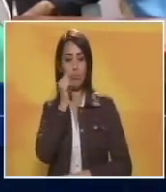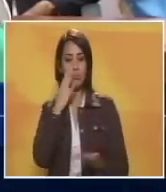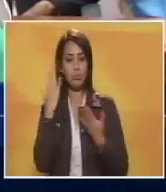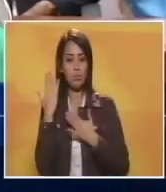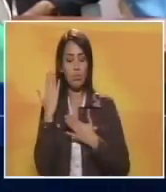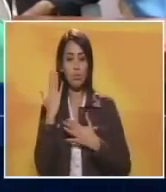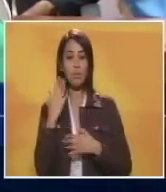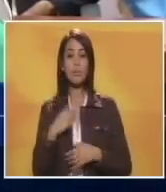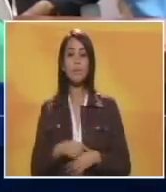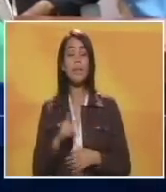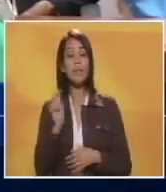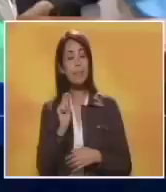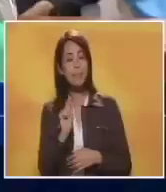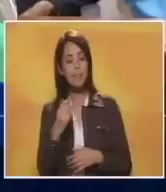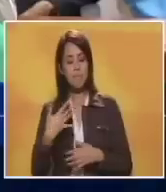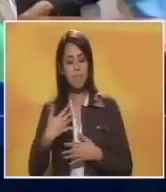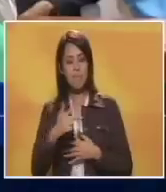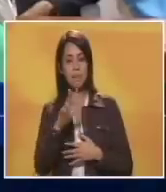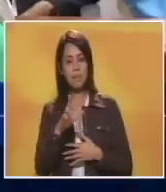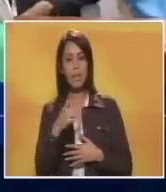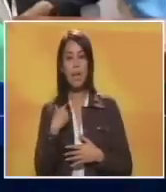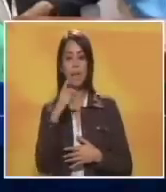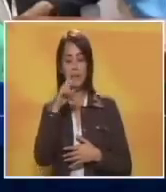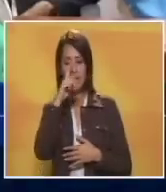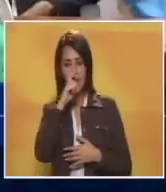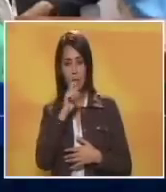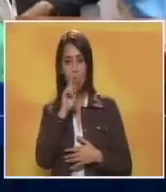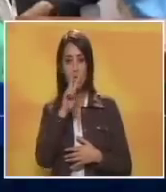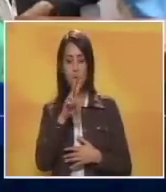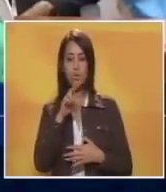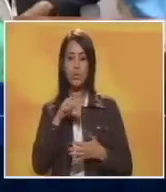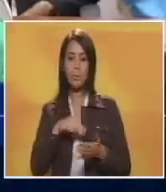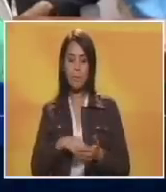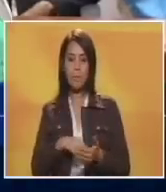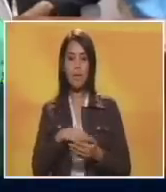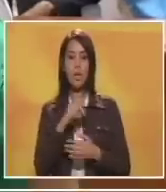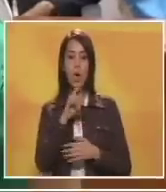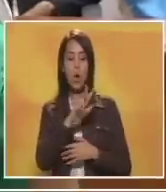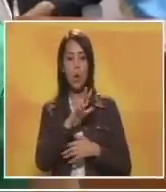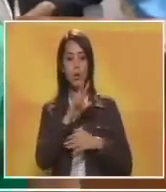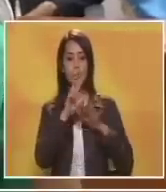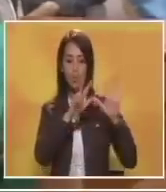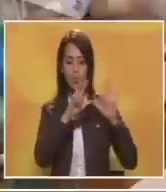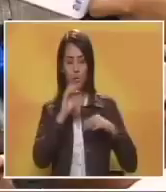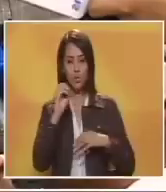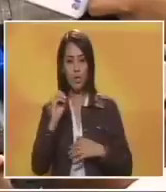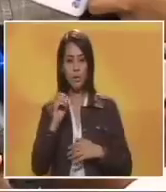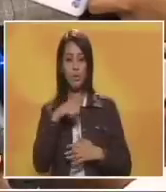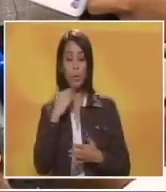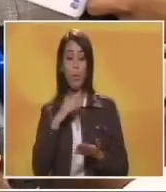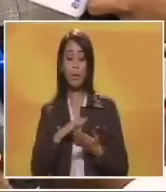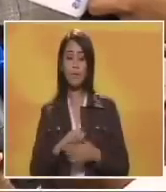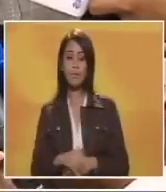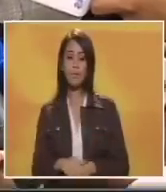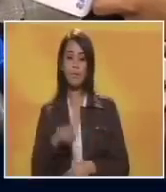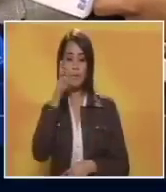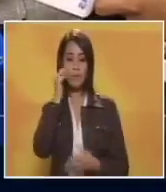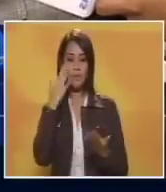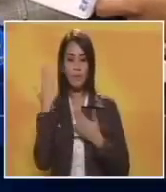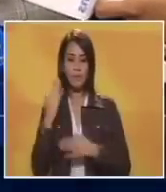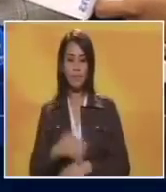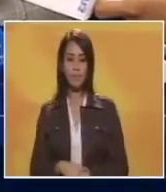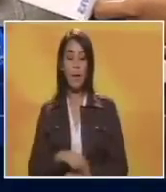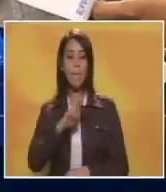primer trimestre de 2018 se han cometido 2.800 homicidios. Escuchemos sus declaraciones. Estamos hablando de